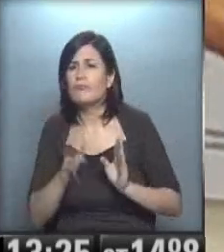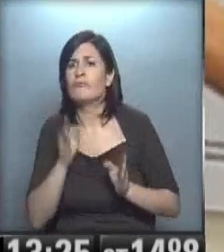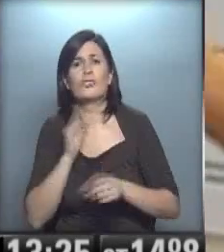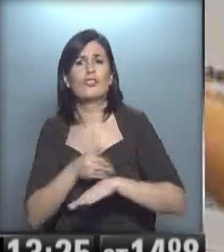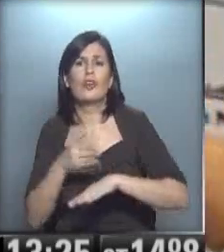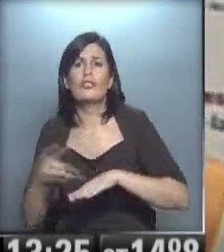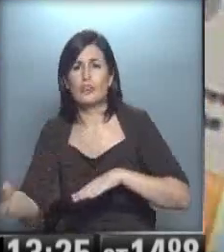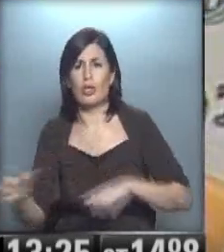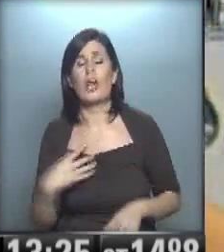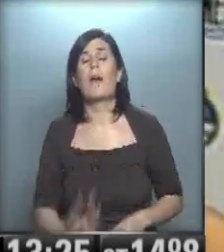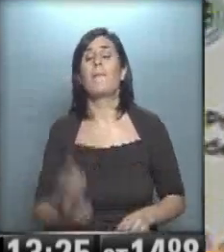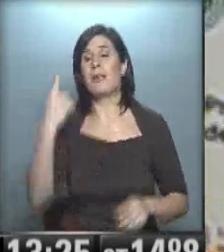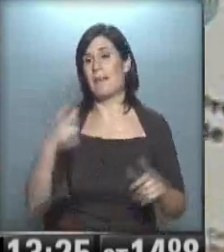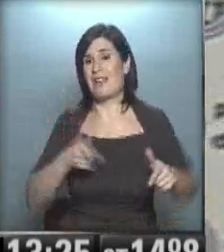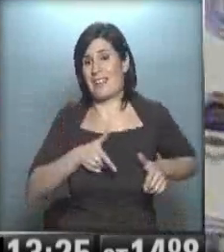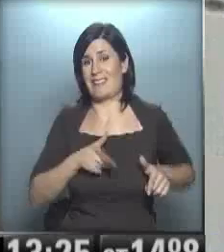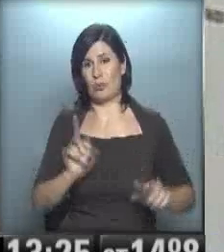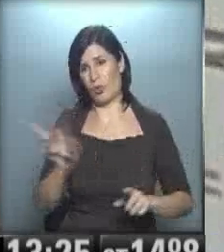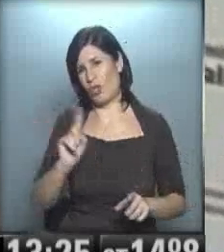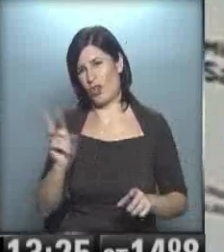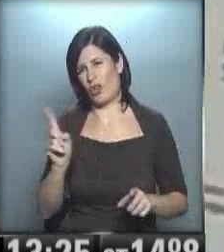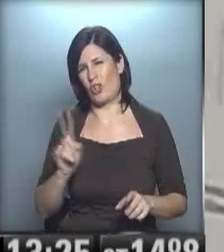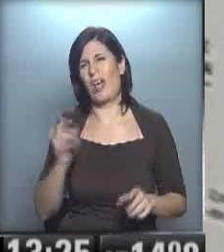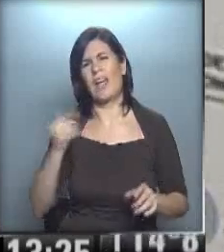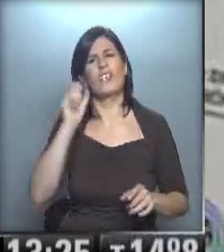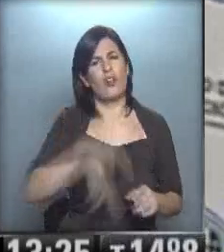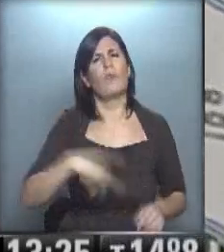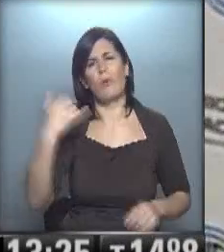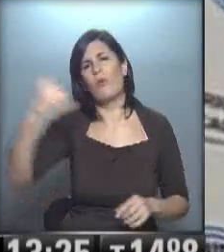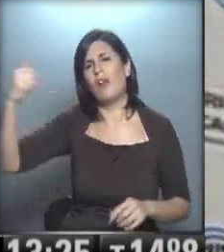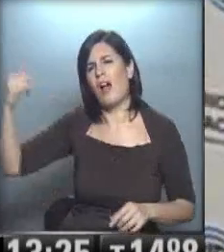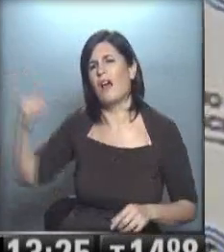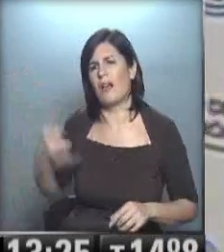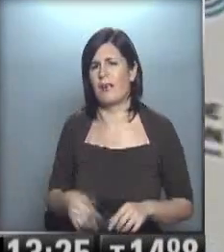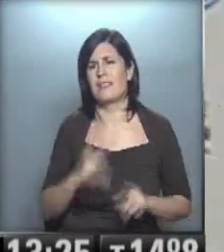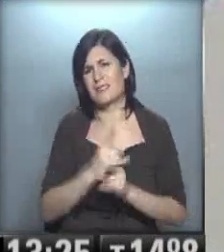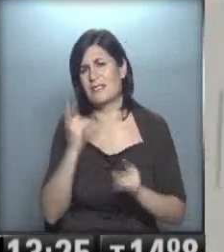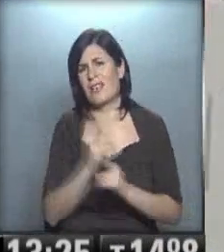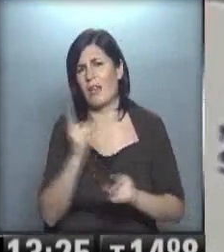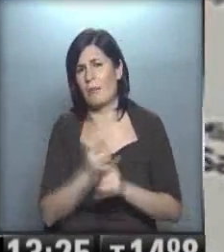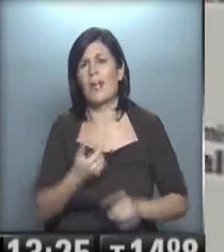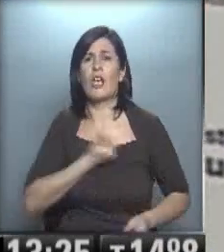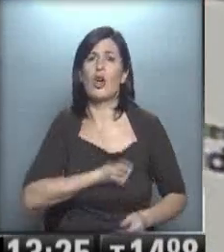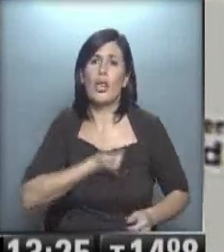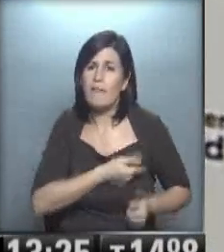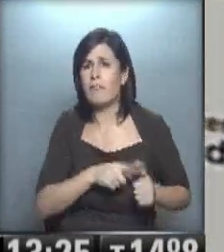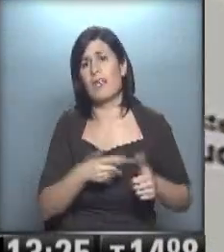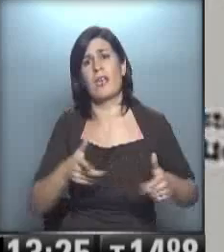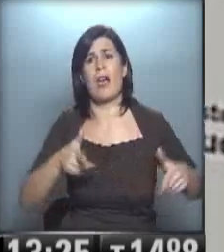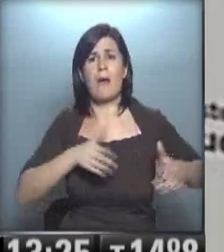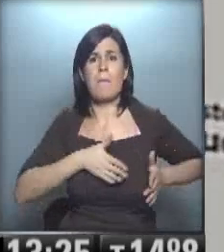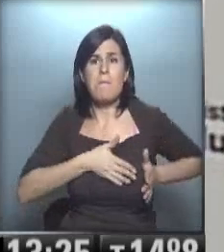estudio de una mama que uno se hace bien los los convencionales siguen siendo una ecografía una mamografía